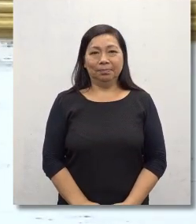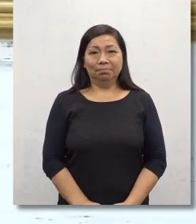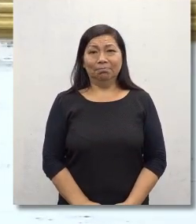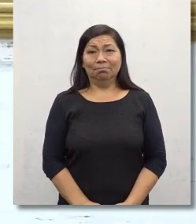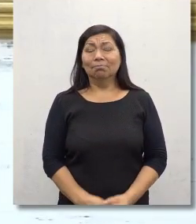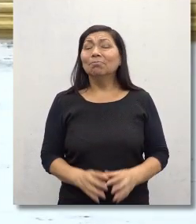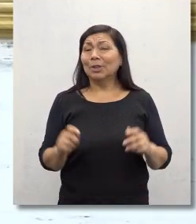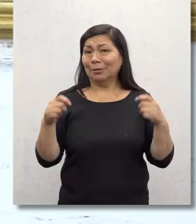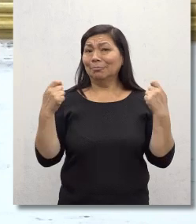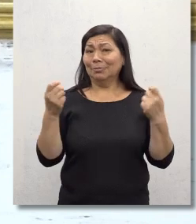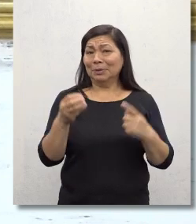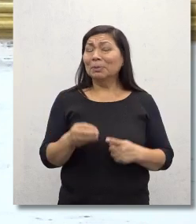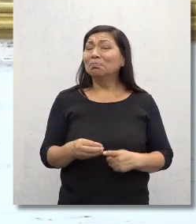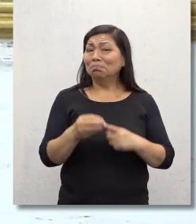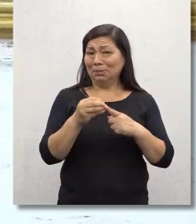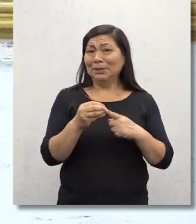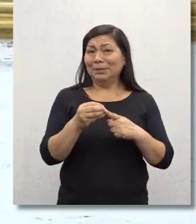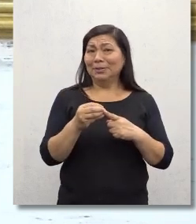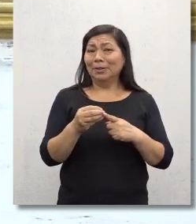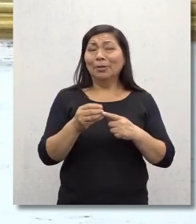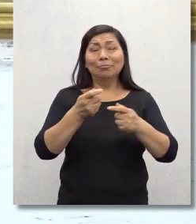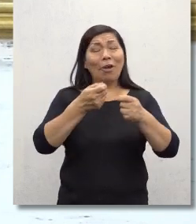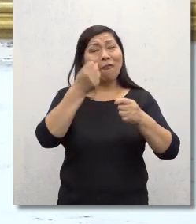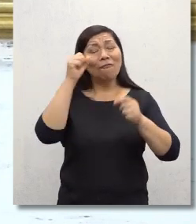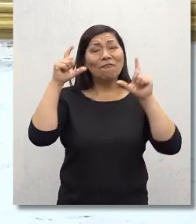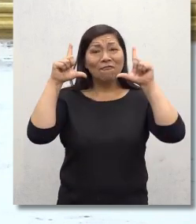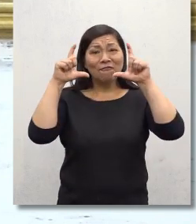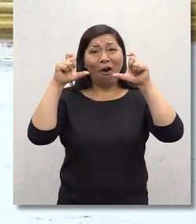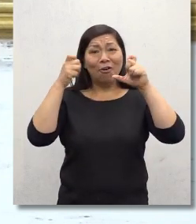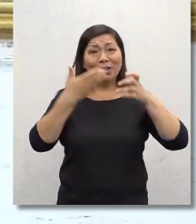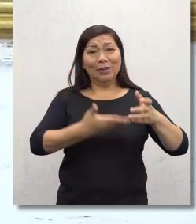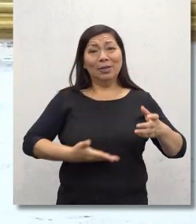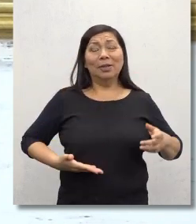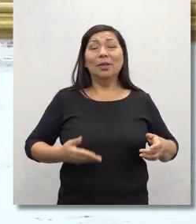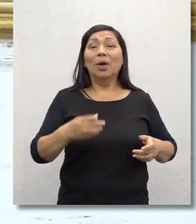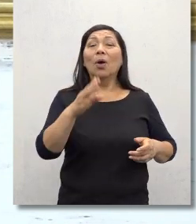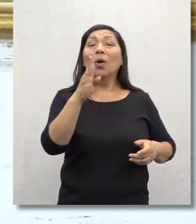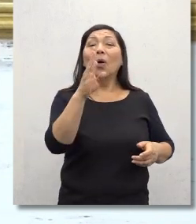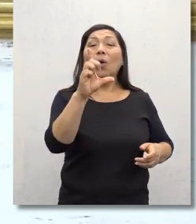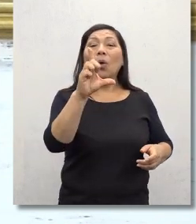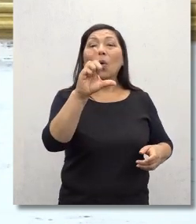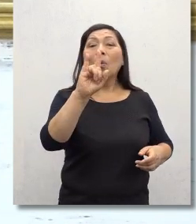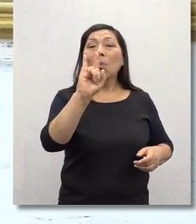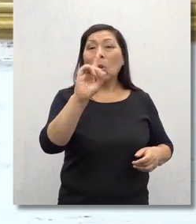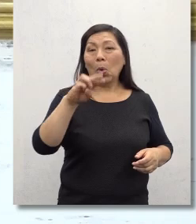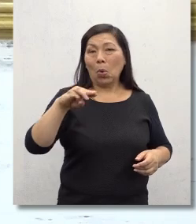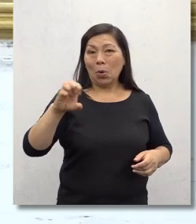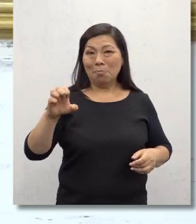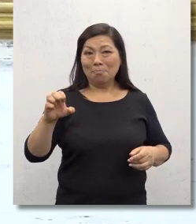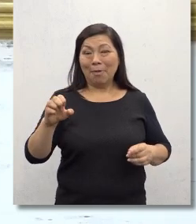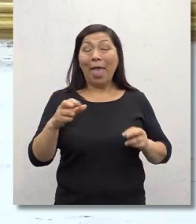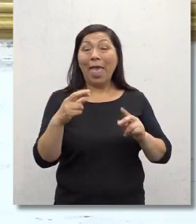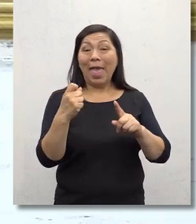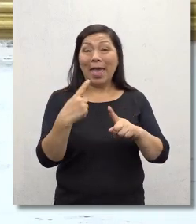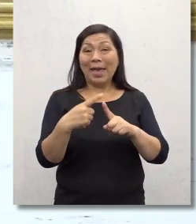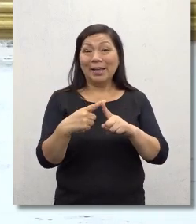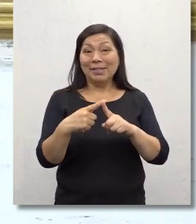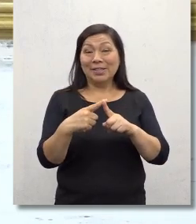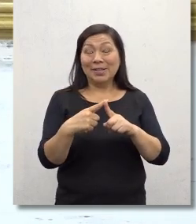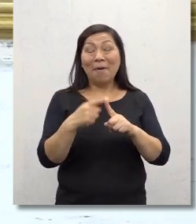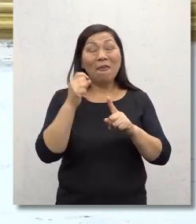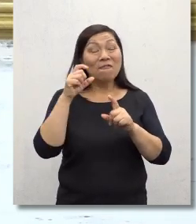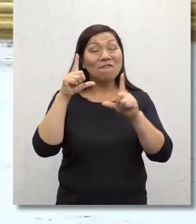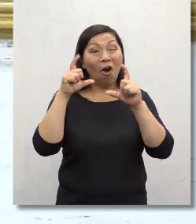En una ceremonia especial, se develó retrato del magistrado Ernesto Blume Fortini en la galería de expresidentes del